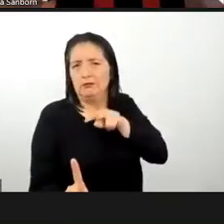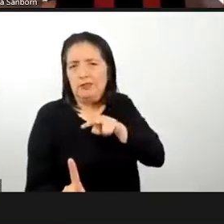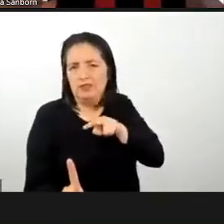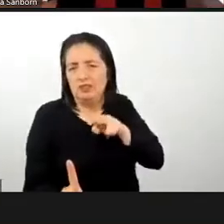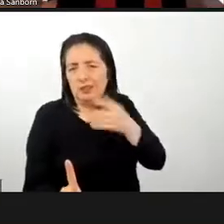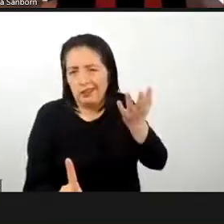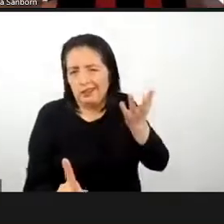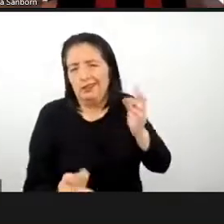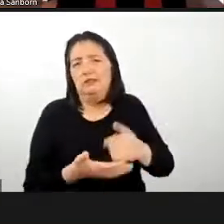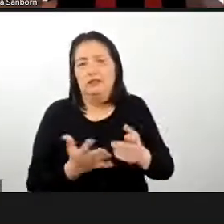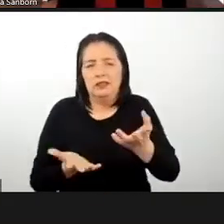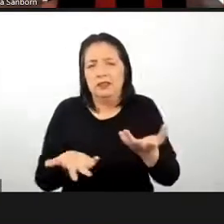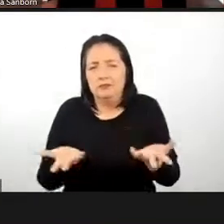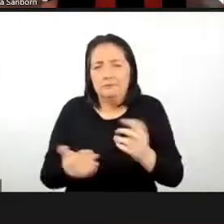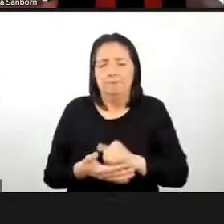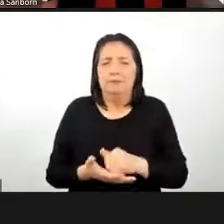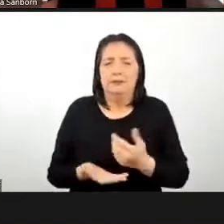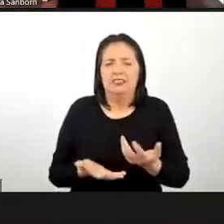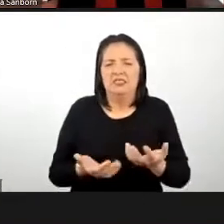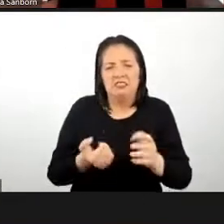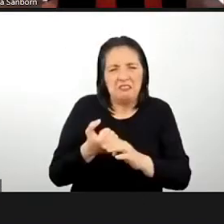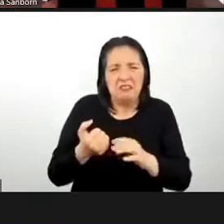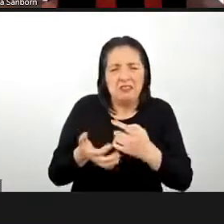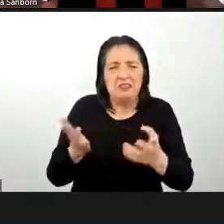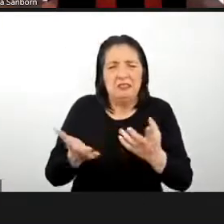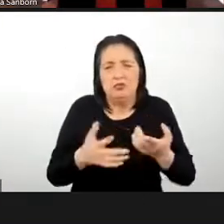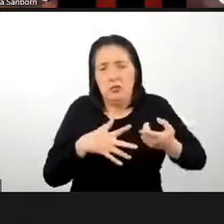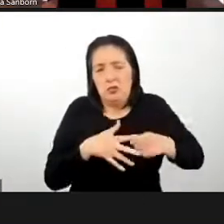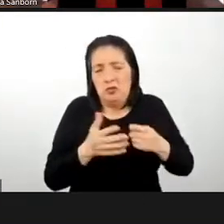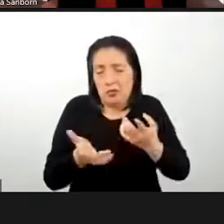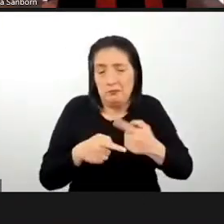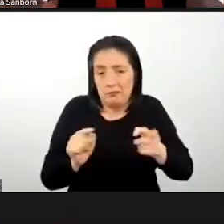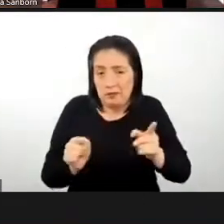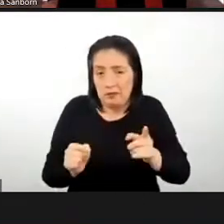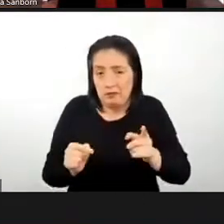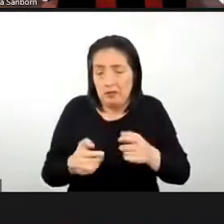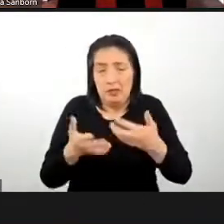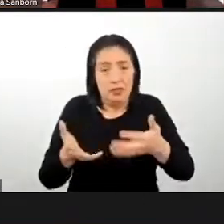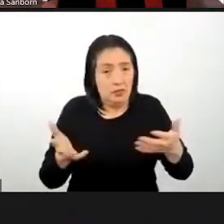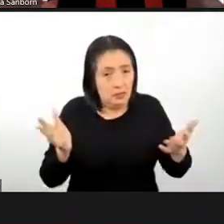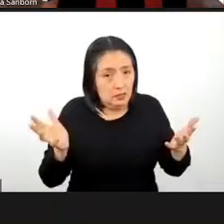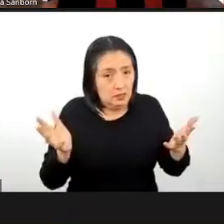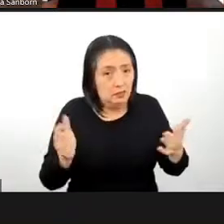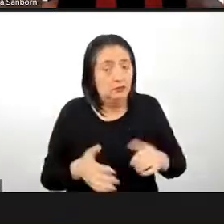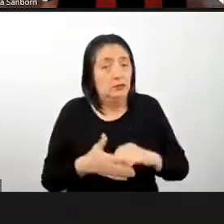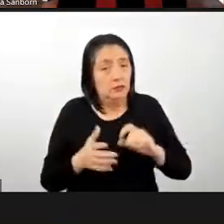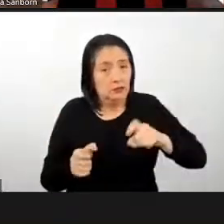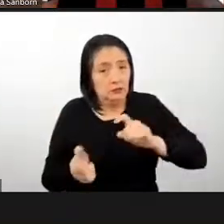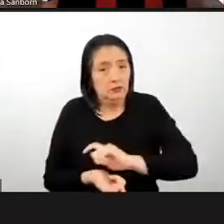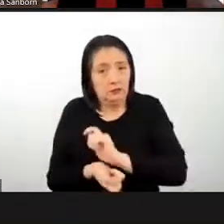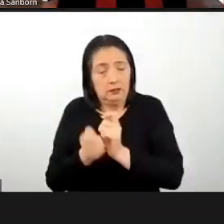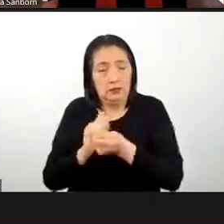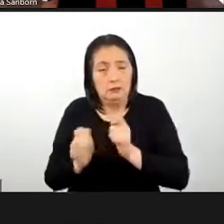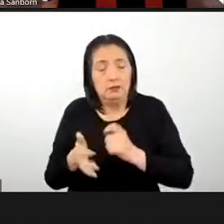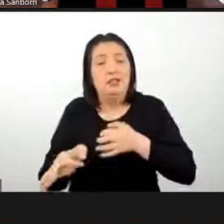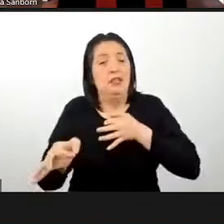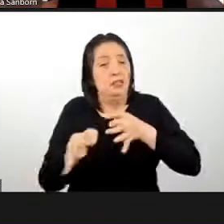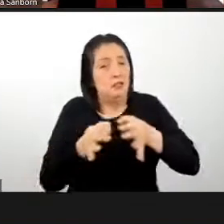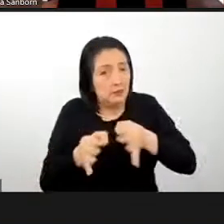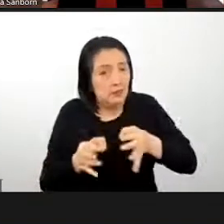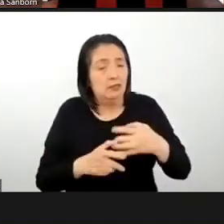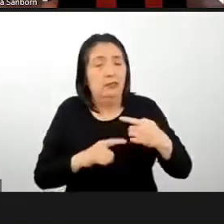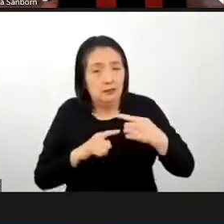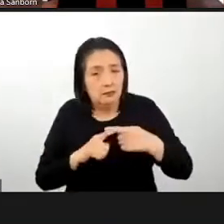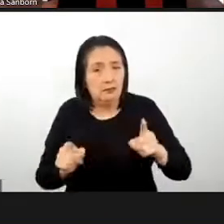Clásica, ¿no? Que al fin y al cabo es su esencia o su origen, ¿no? Pero las cosas tienen que cambiar y hay que interpretar las cosas de otra manera,